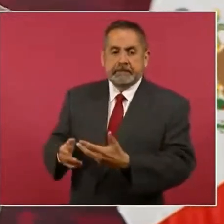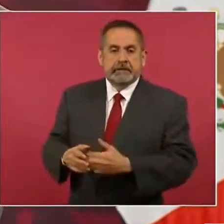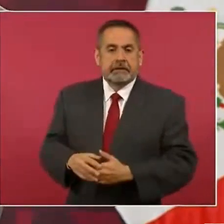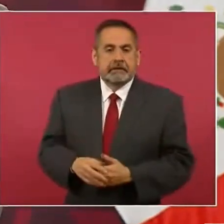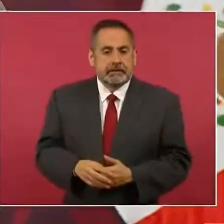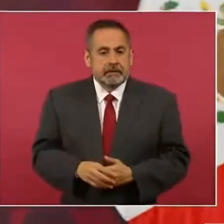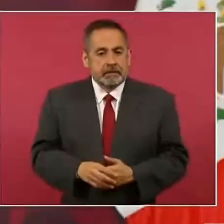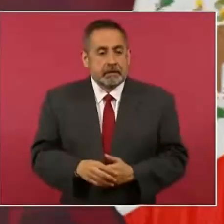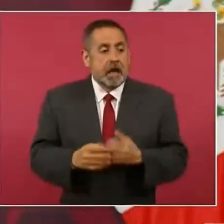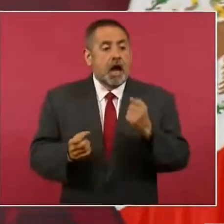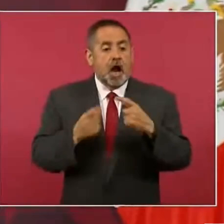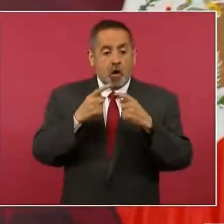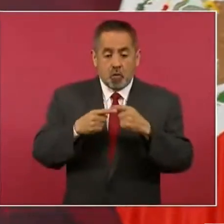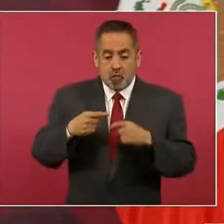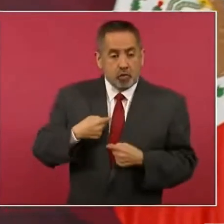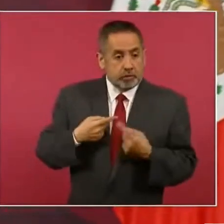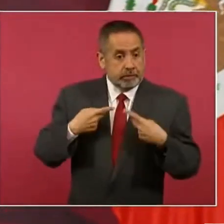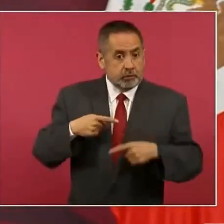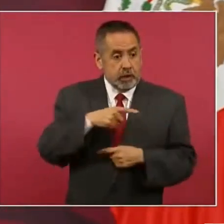incluso a la presidencia,